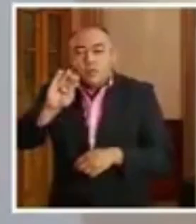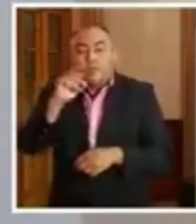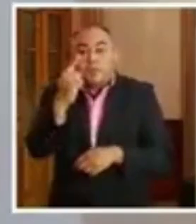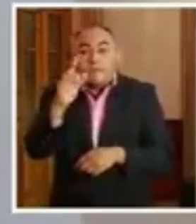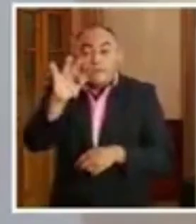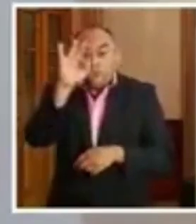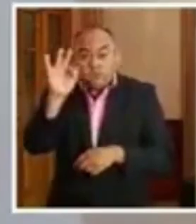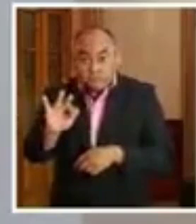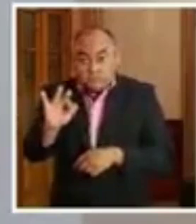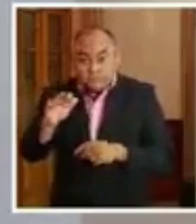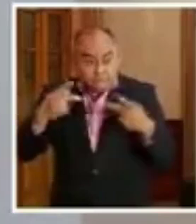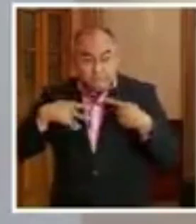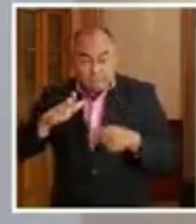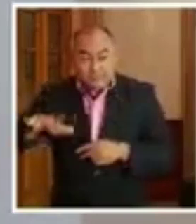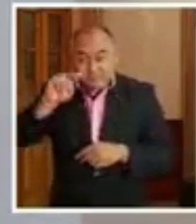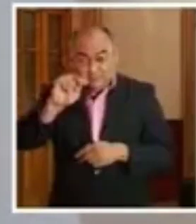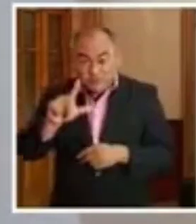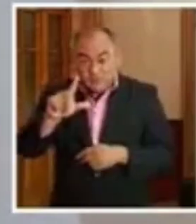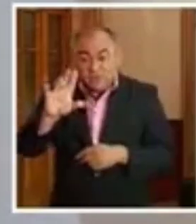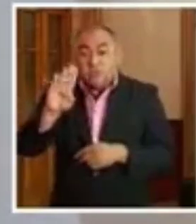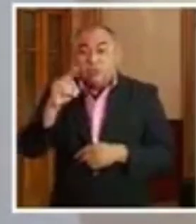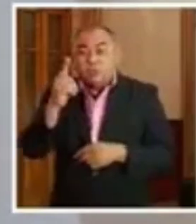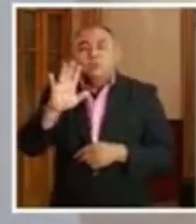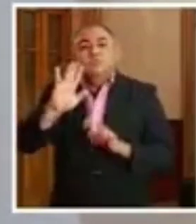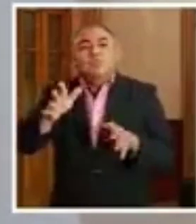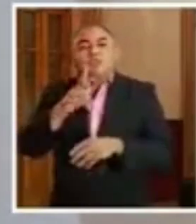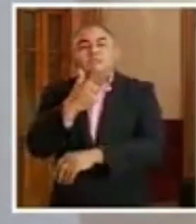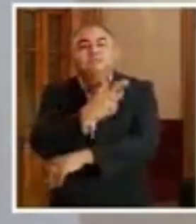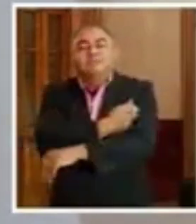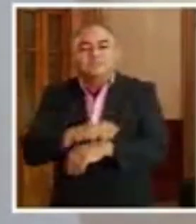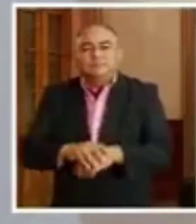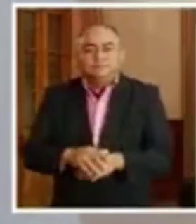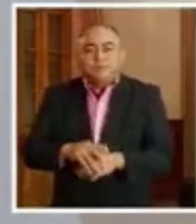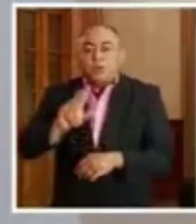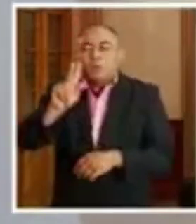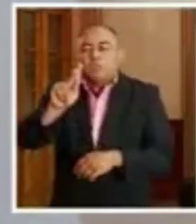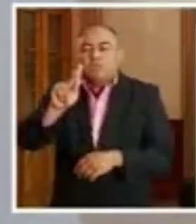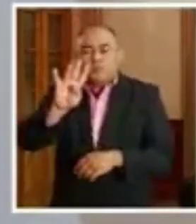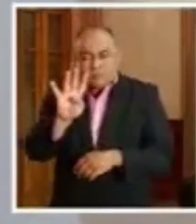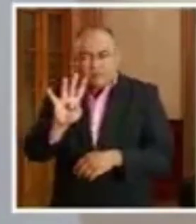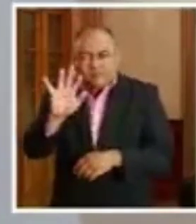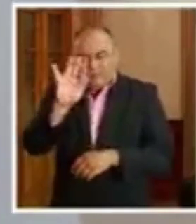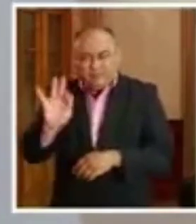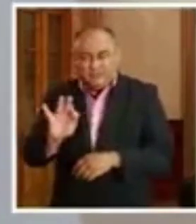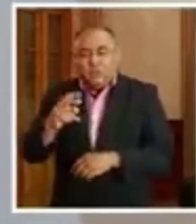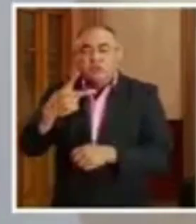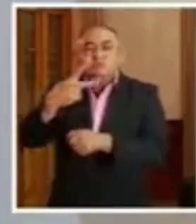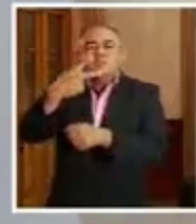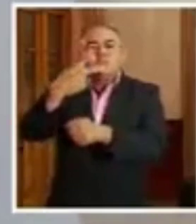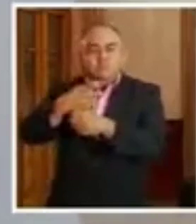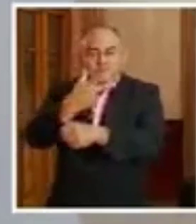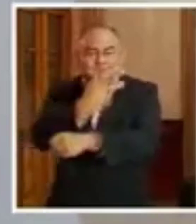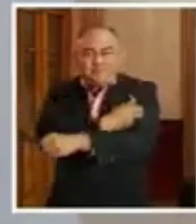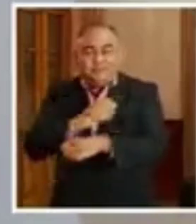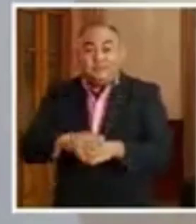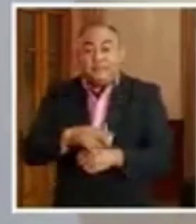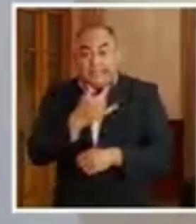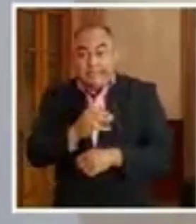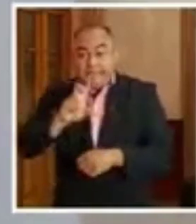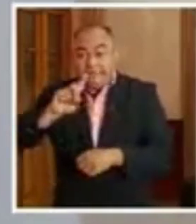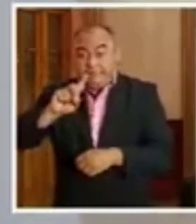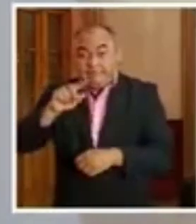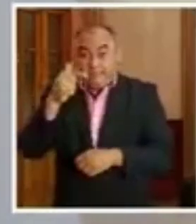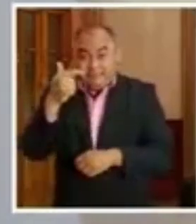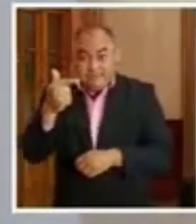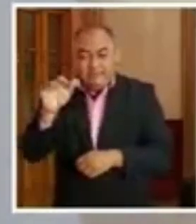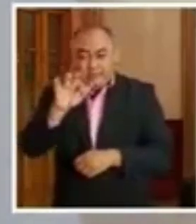vacunada, el 84% segunda dosis y el